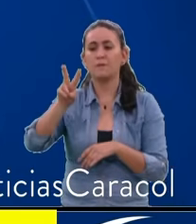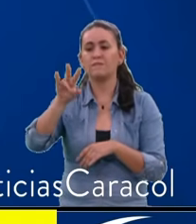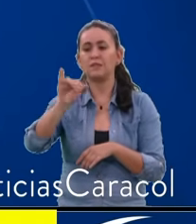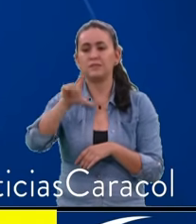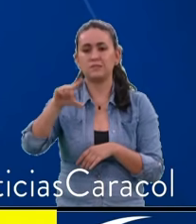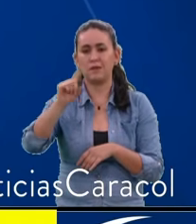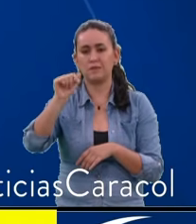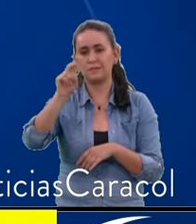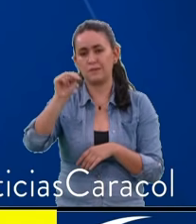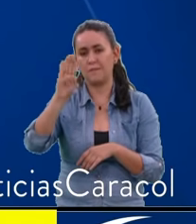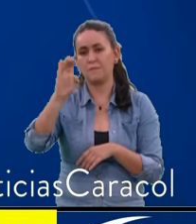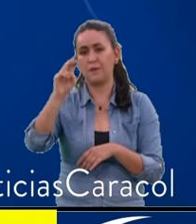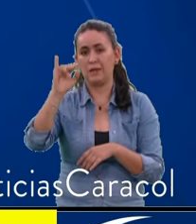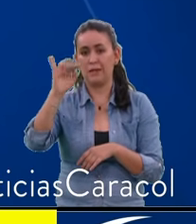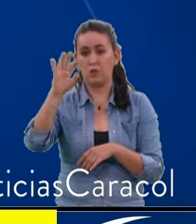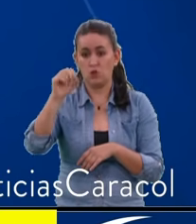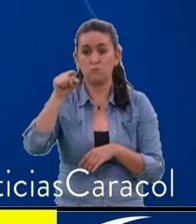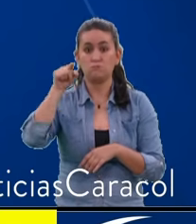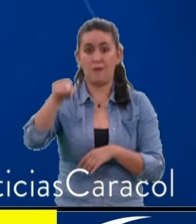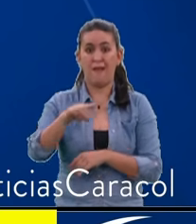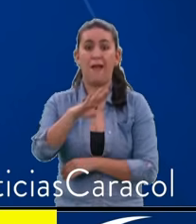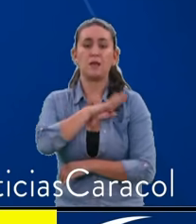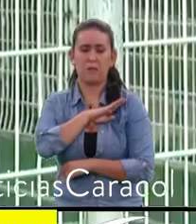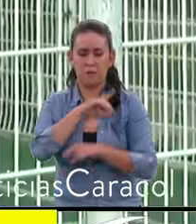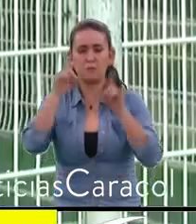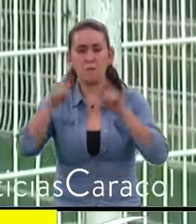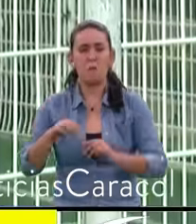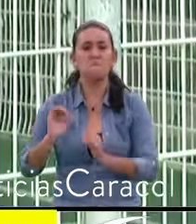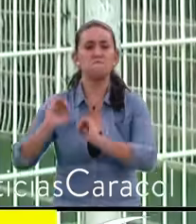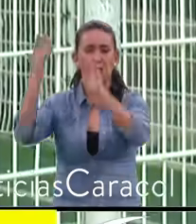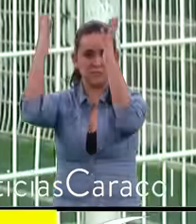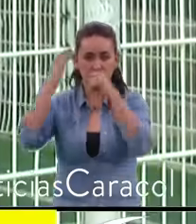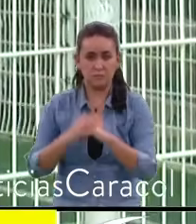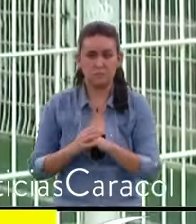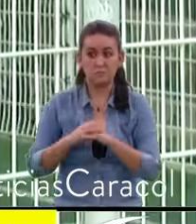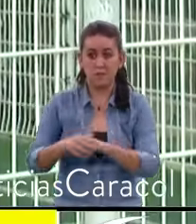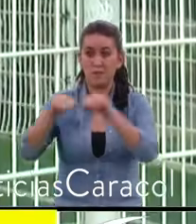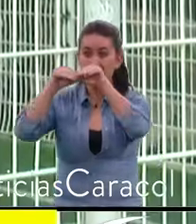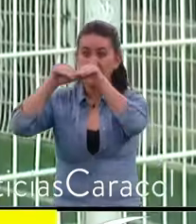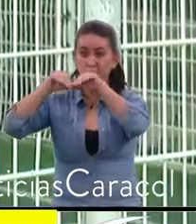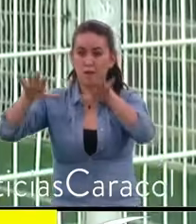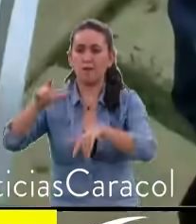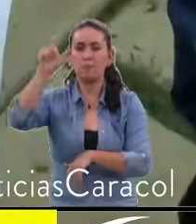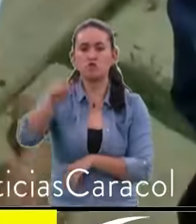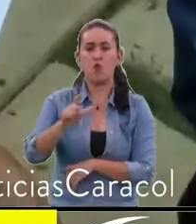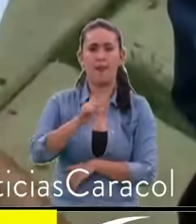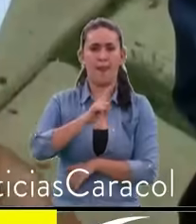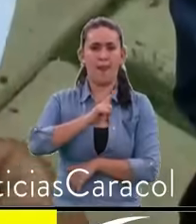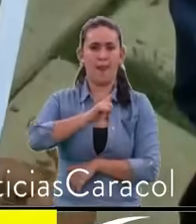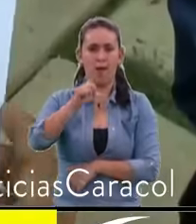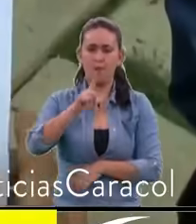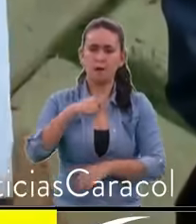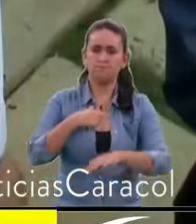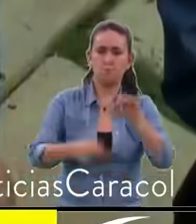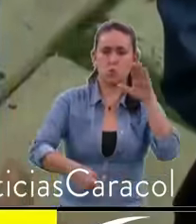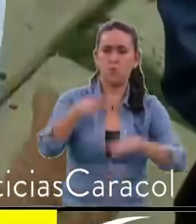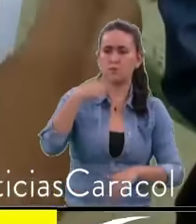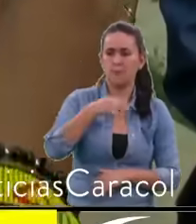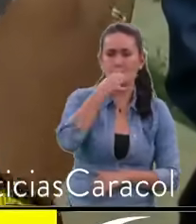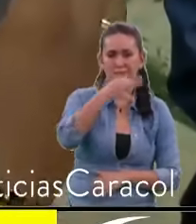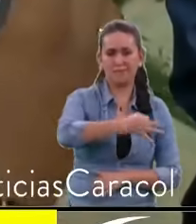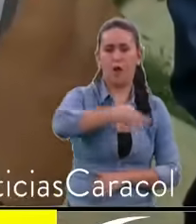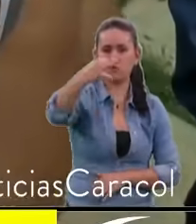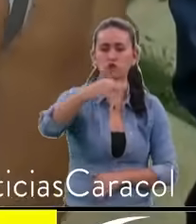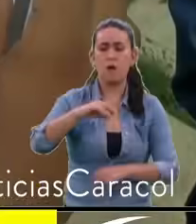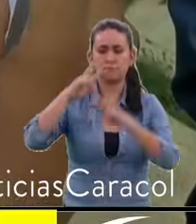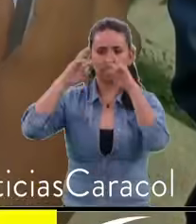donde el alcalde Manuel Cadrasco protagonizó otra fiesta. Tras conocerse esto, un líder social interpuso una denuncia para que se investiguen